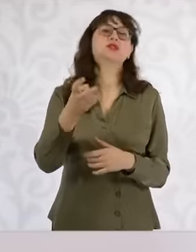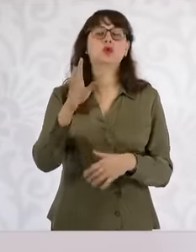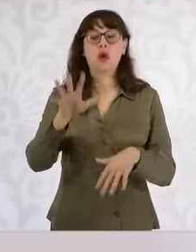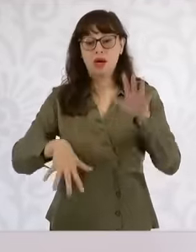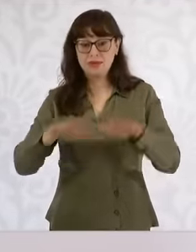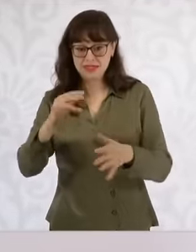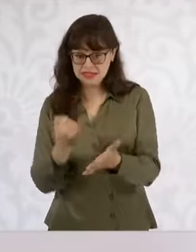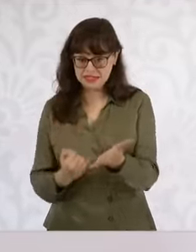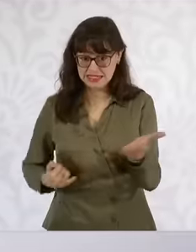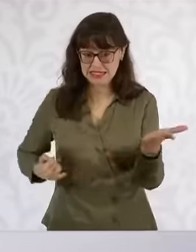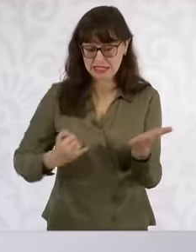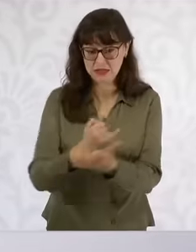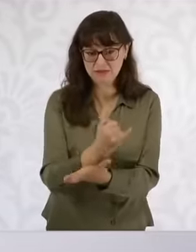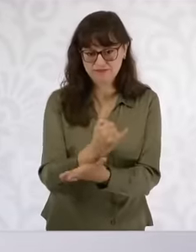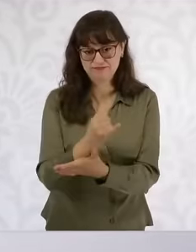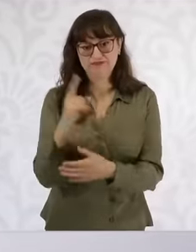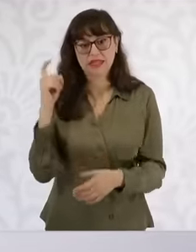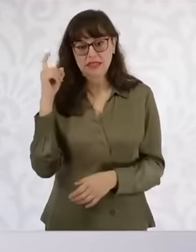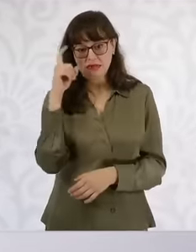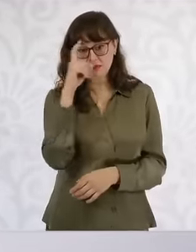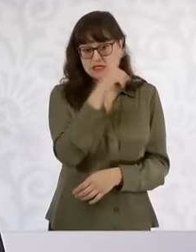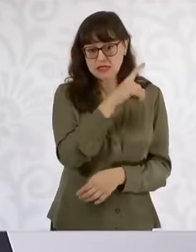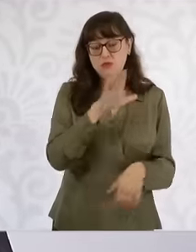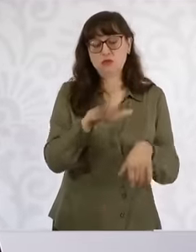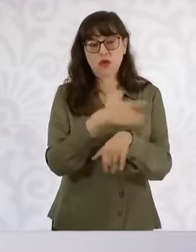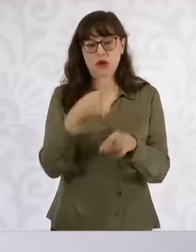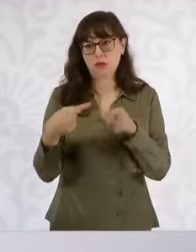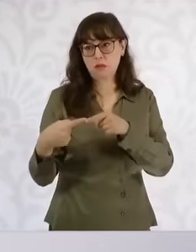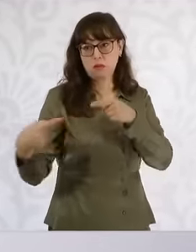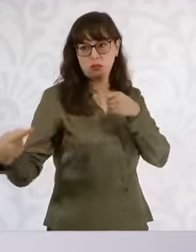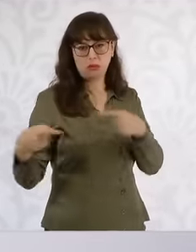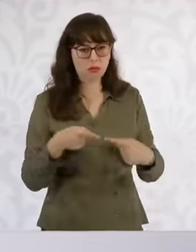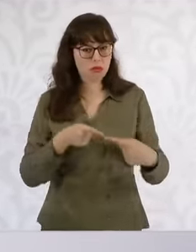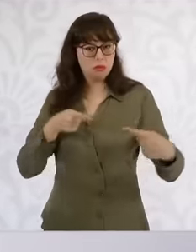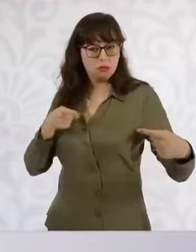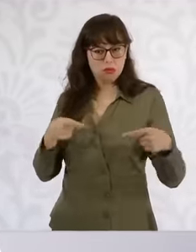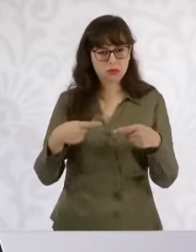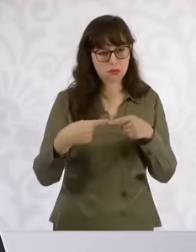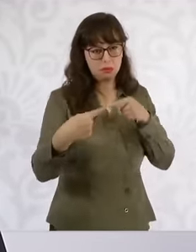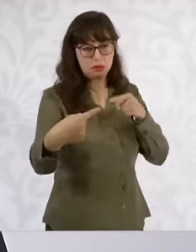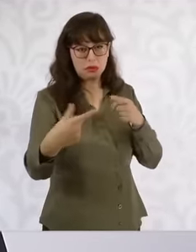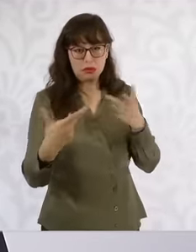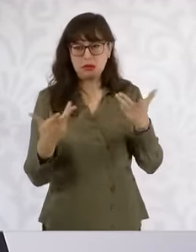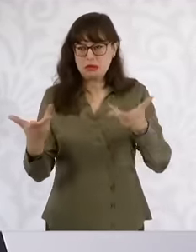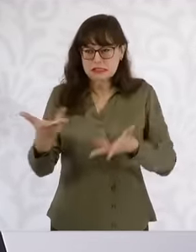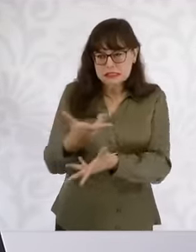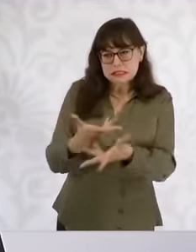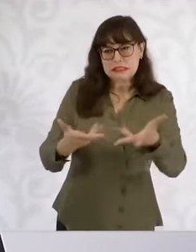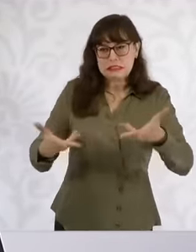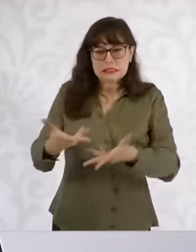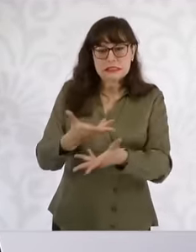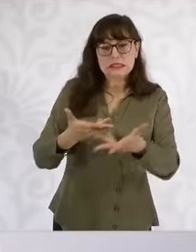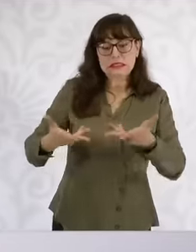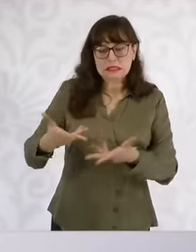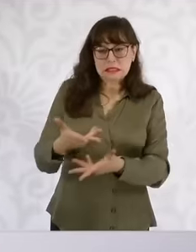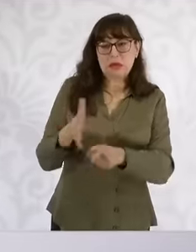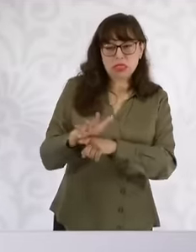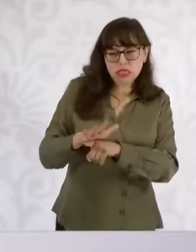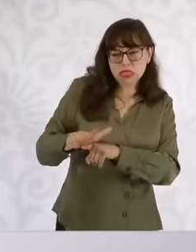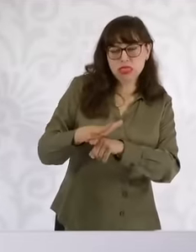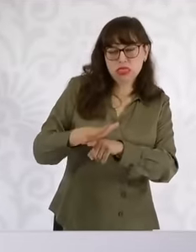lograrse, porque hay pues puntos de vista muy diversos, pero el ejercicio creo que ha sido en términos